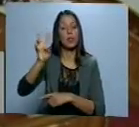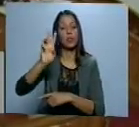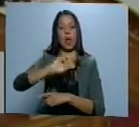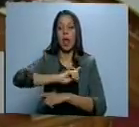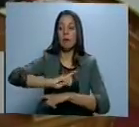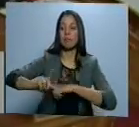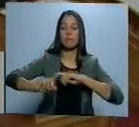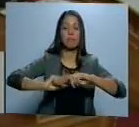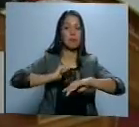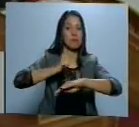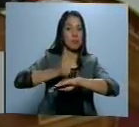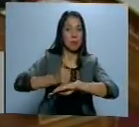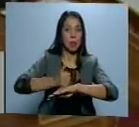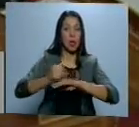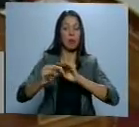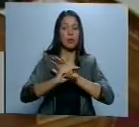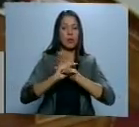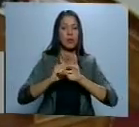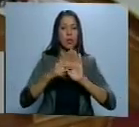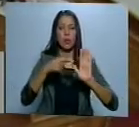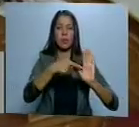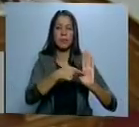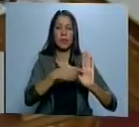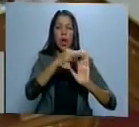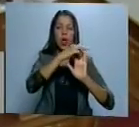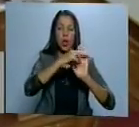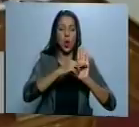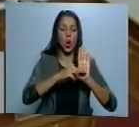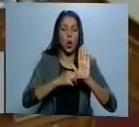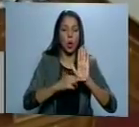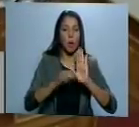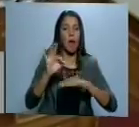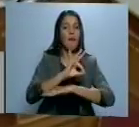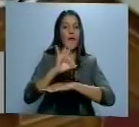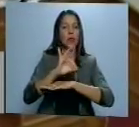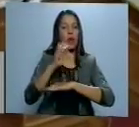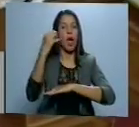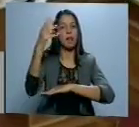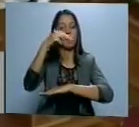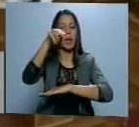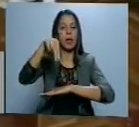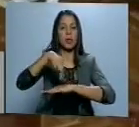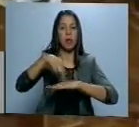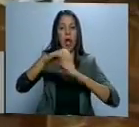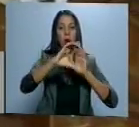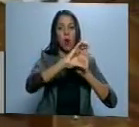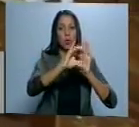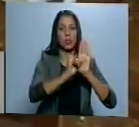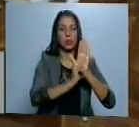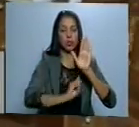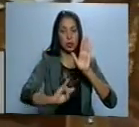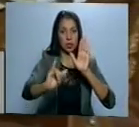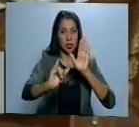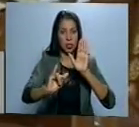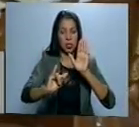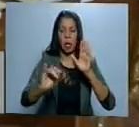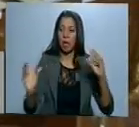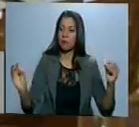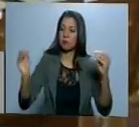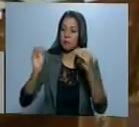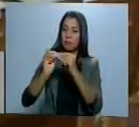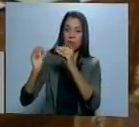los términos establecidos en los estatutos de funcionamiento de la Asamblea Nacional Constituyente, en armonía con los poderes